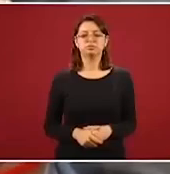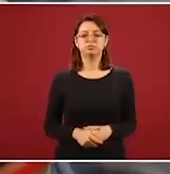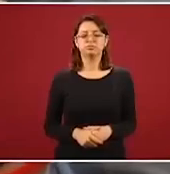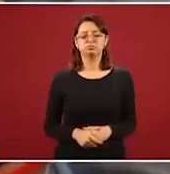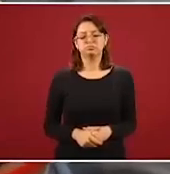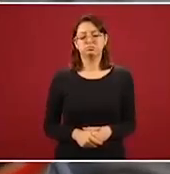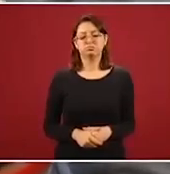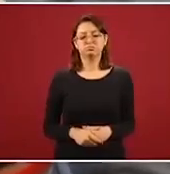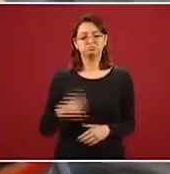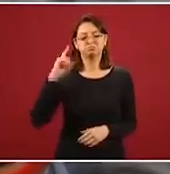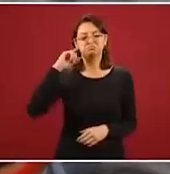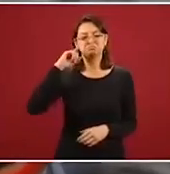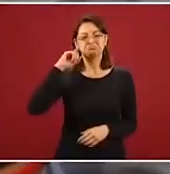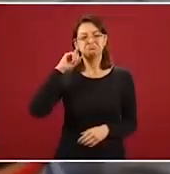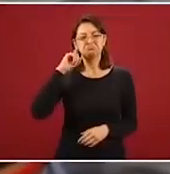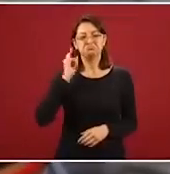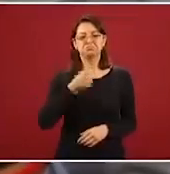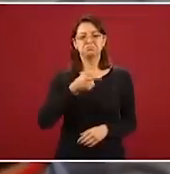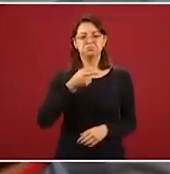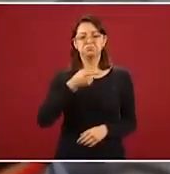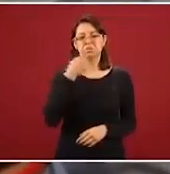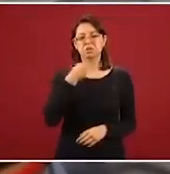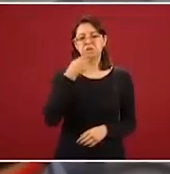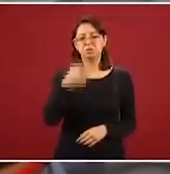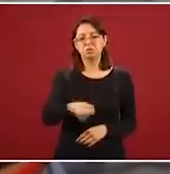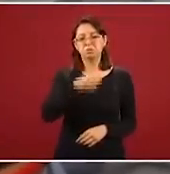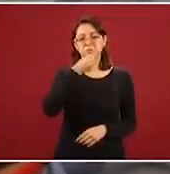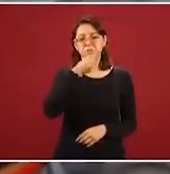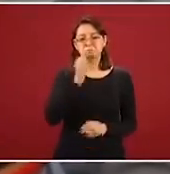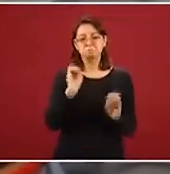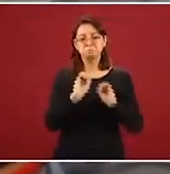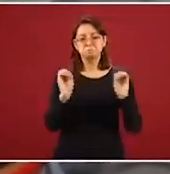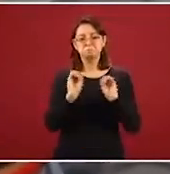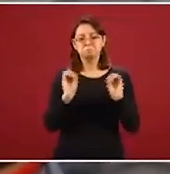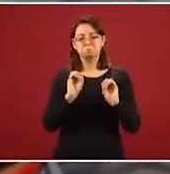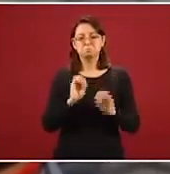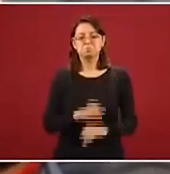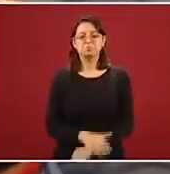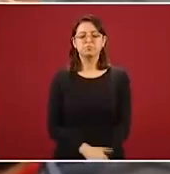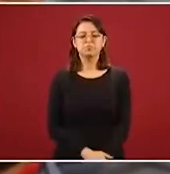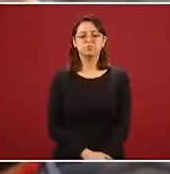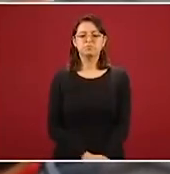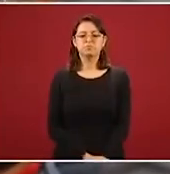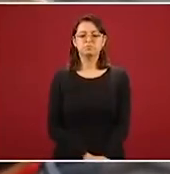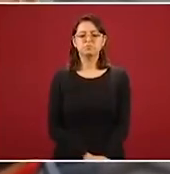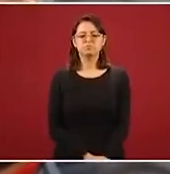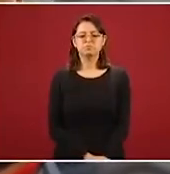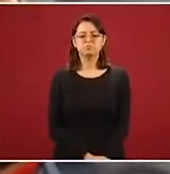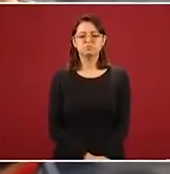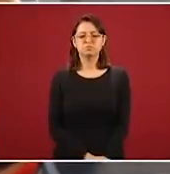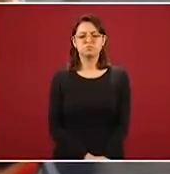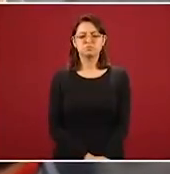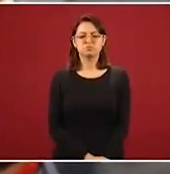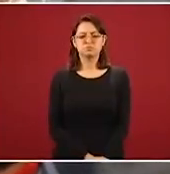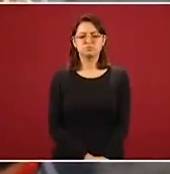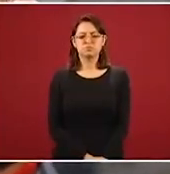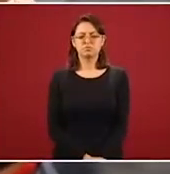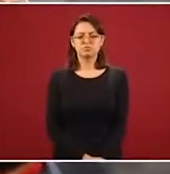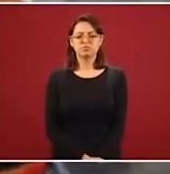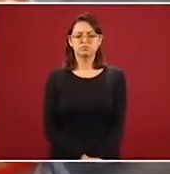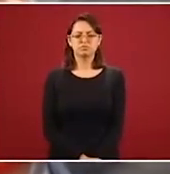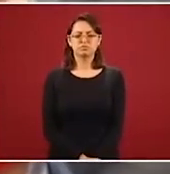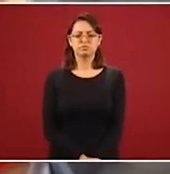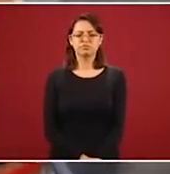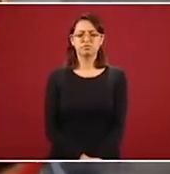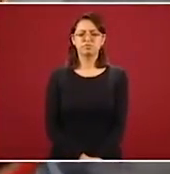el procedimiento? Si nos puede, claro. Por favor. Y después para el presidente preguntarle nada más, ¿cuál va a ser la sanción que